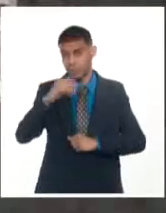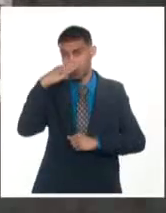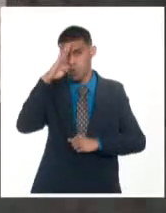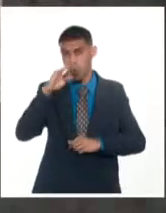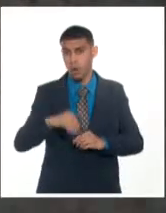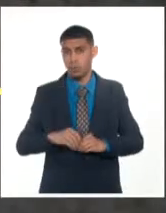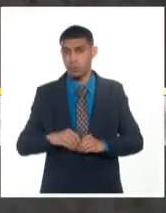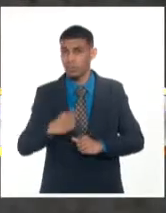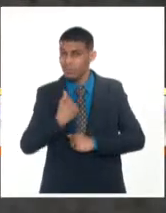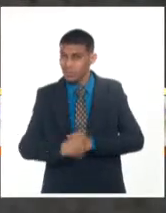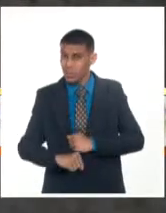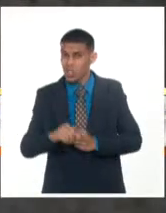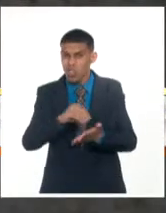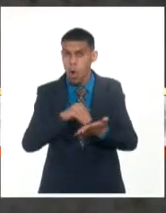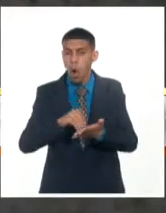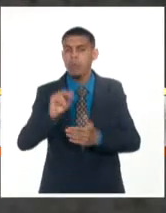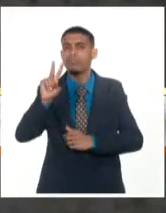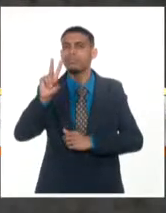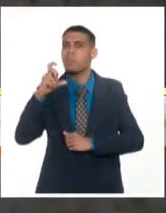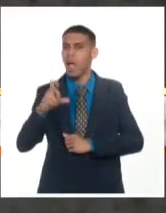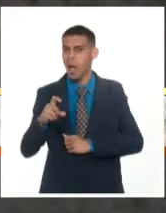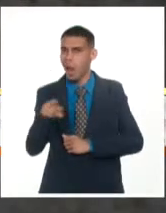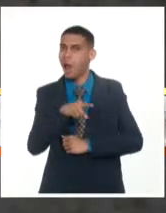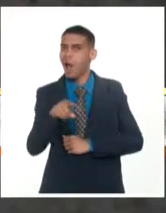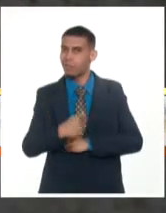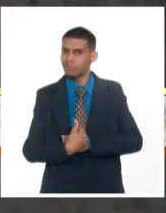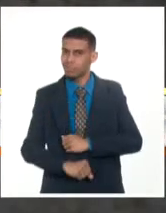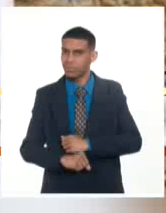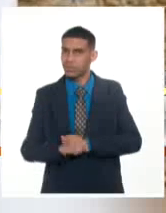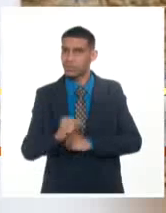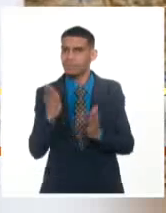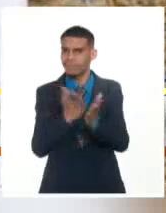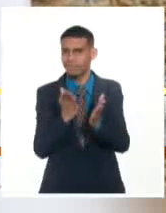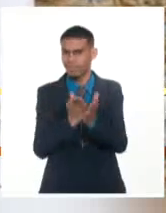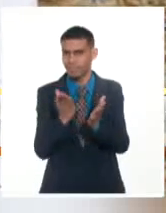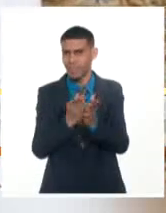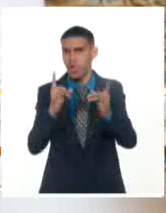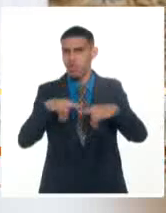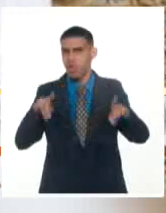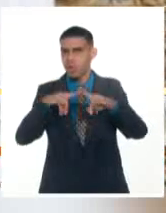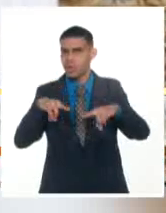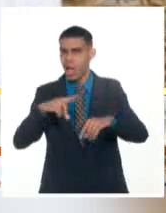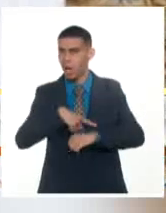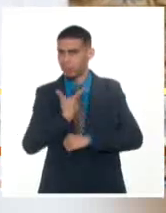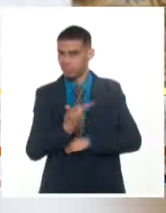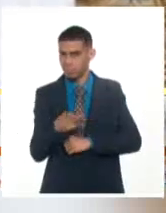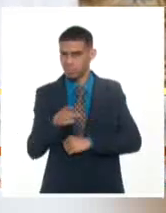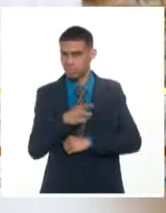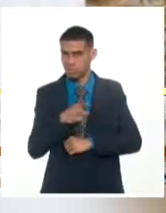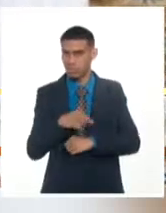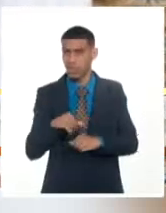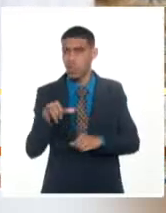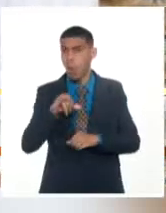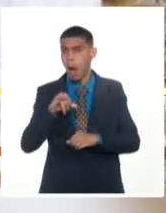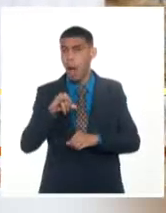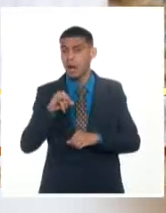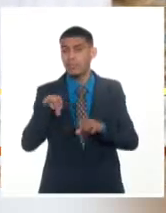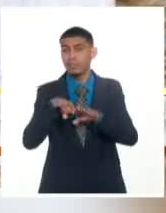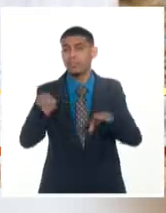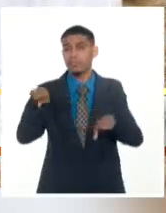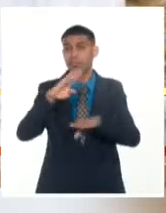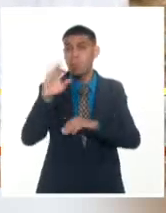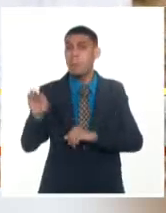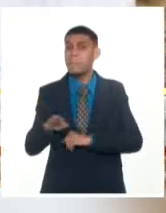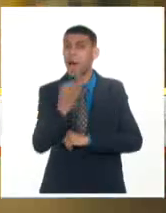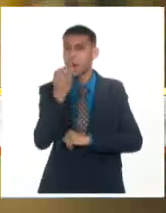de Remedios, provincia de Villa Clara, estudió en la Escuela Nacional de Arte, en el Instituto Superior de Arte y en la Escuela de Bellas Artes de París.